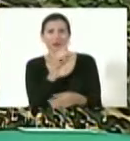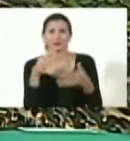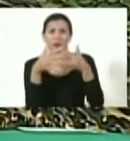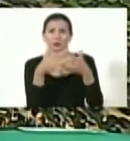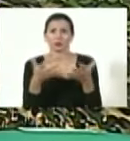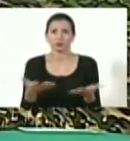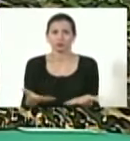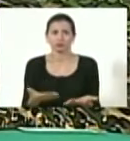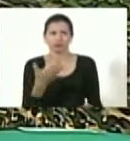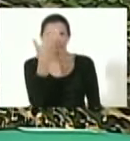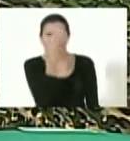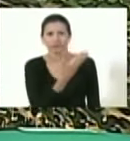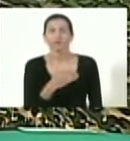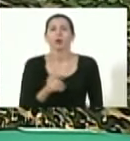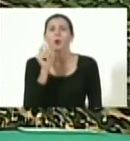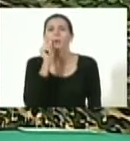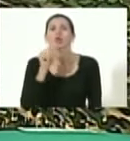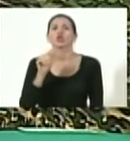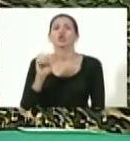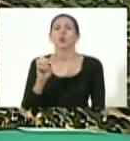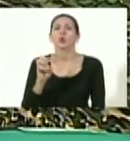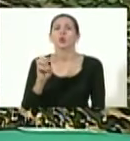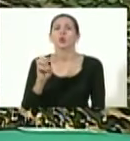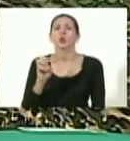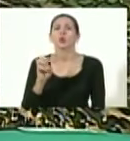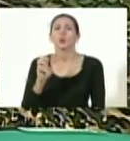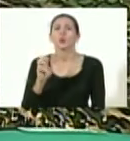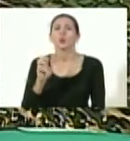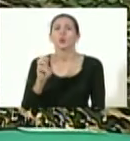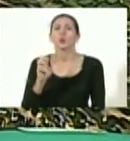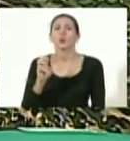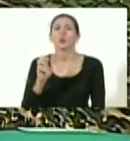a Tomás Channon, tenemos tiempo,